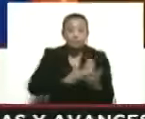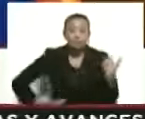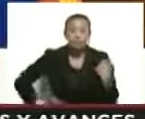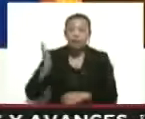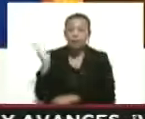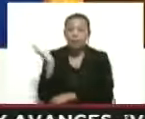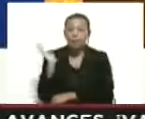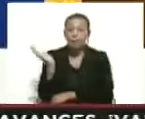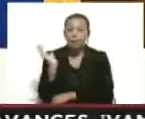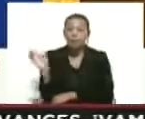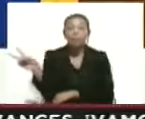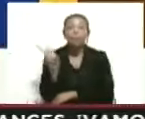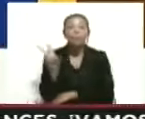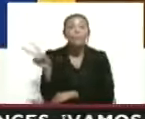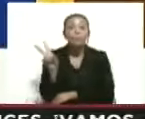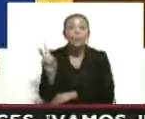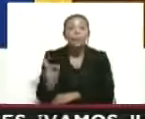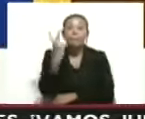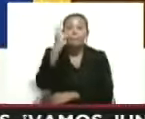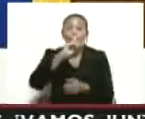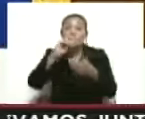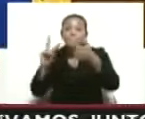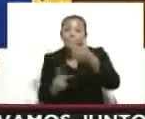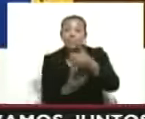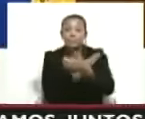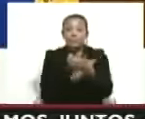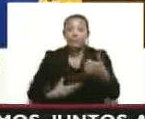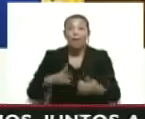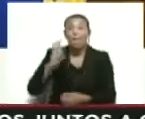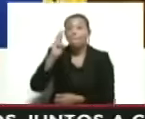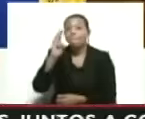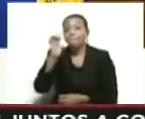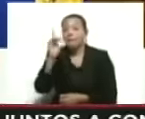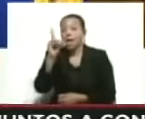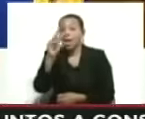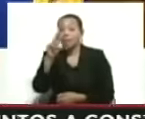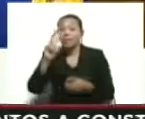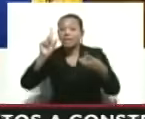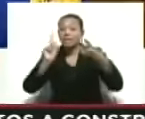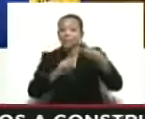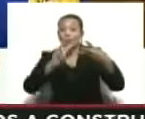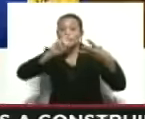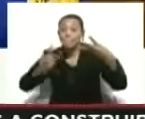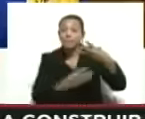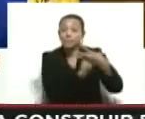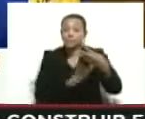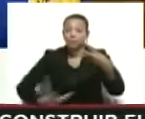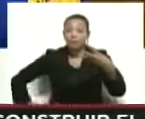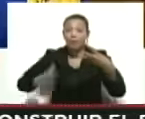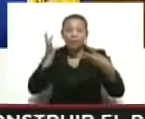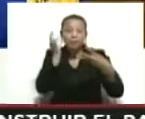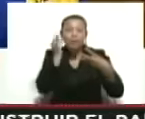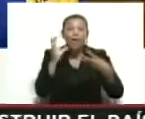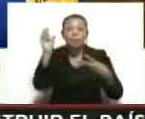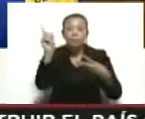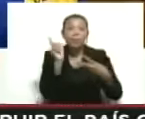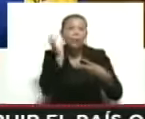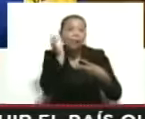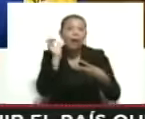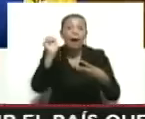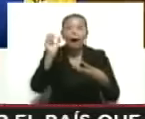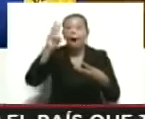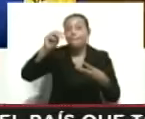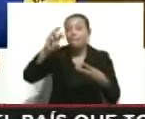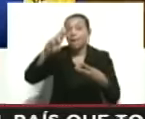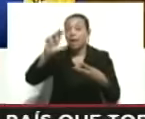Parlamento venezolano, en la primera vicepresidencia el diputado Pedro Infante y en la segunda vicepresidencia la diputada América.